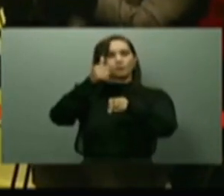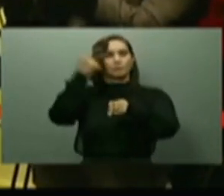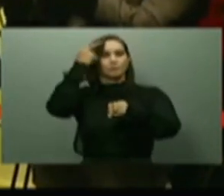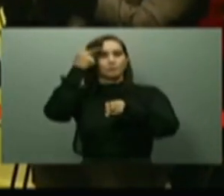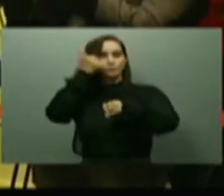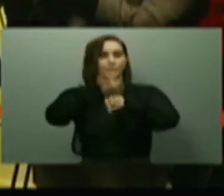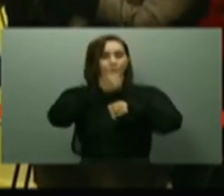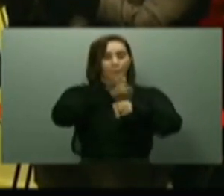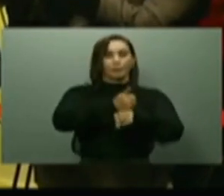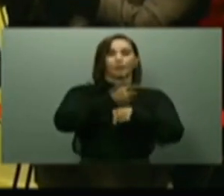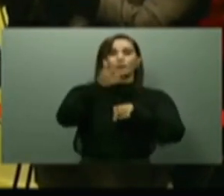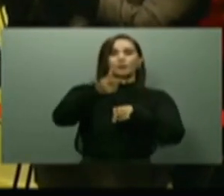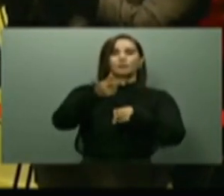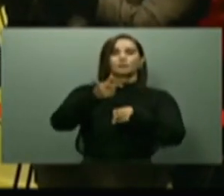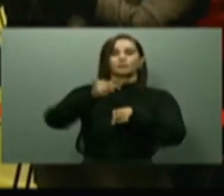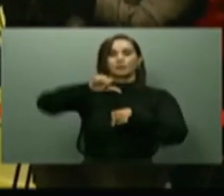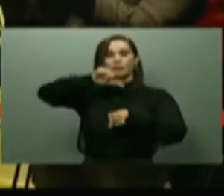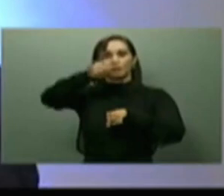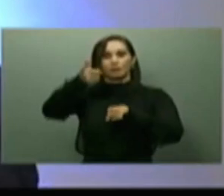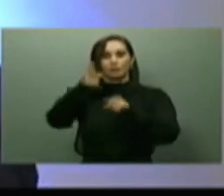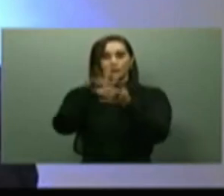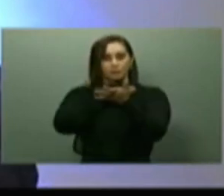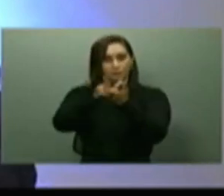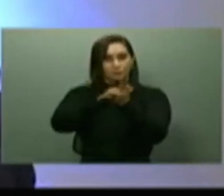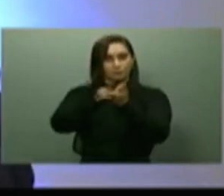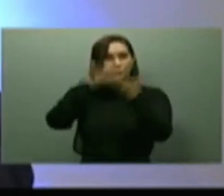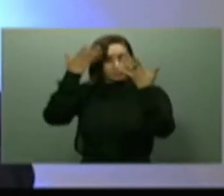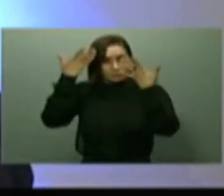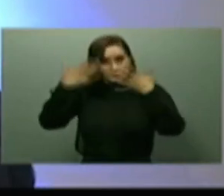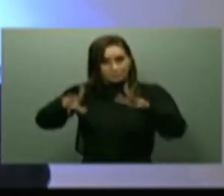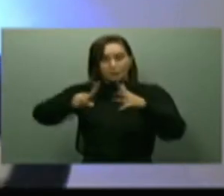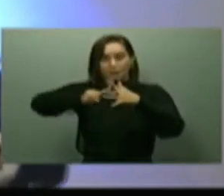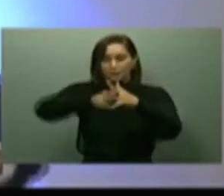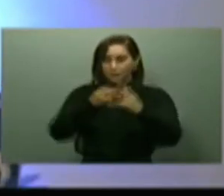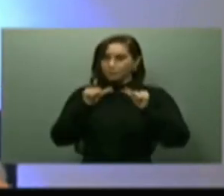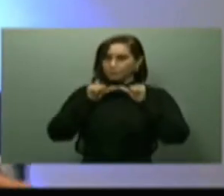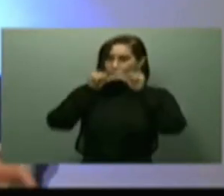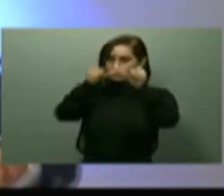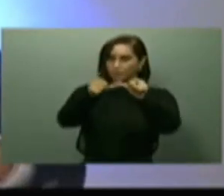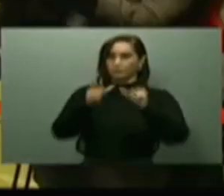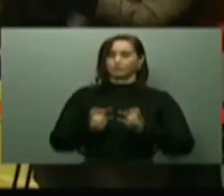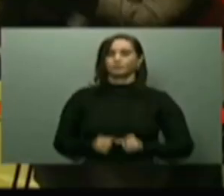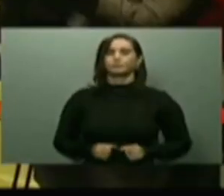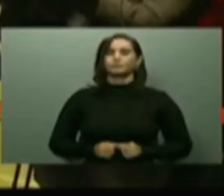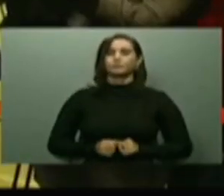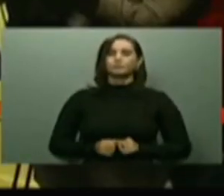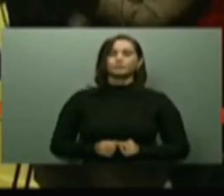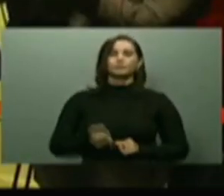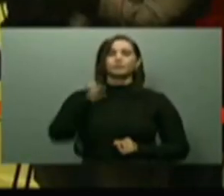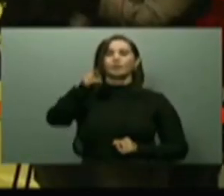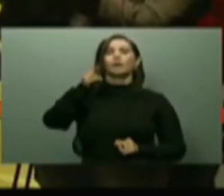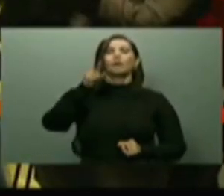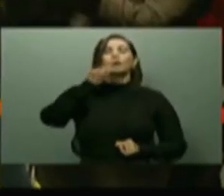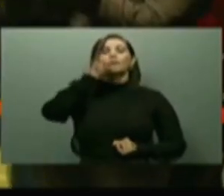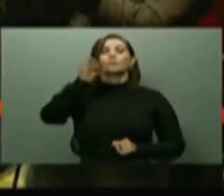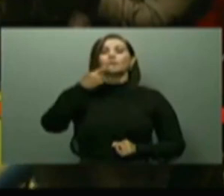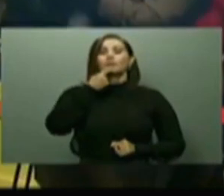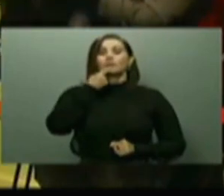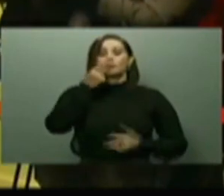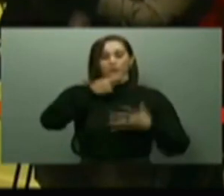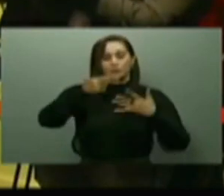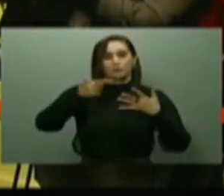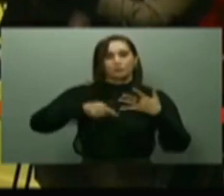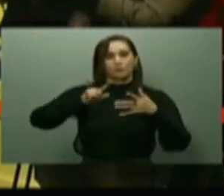el gobierno en el exterior, Está aplicando y aplicará. Ok. ¿Usted no podría mencionar